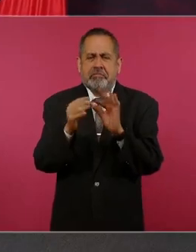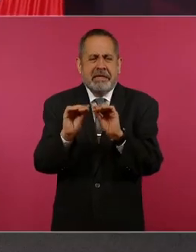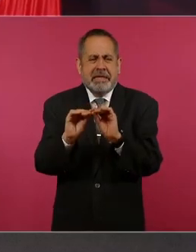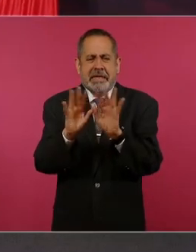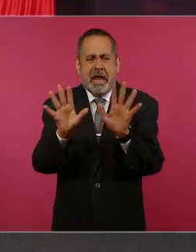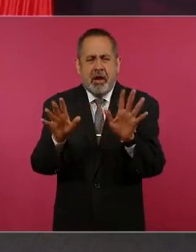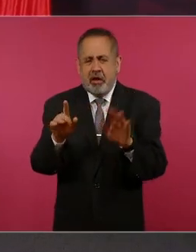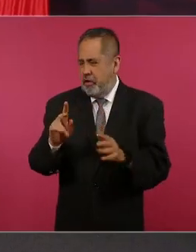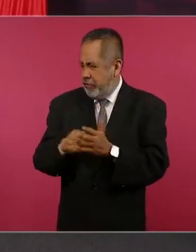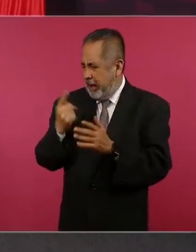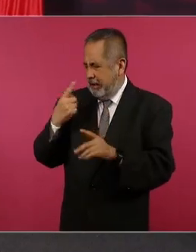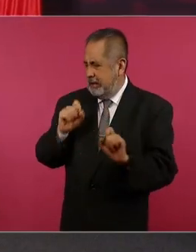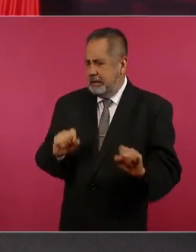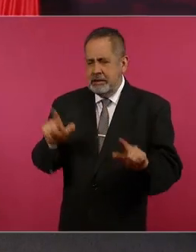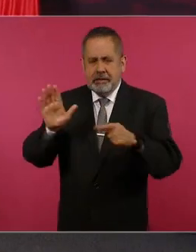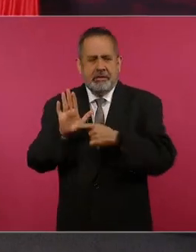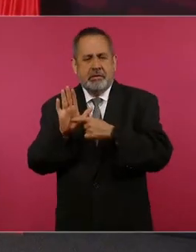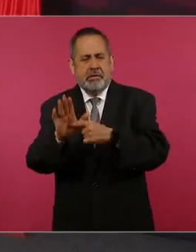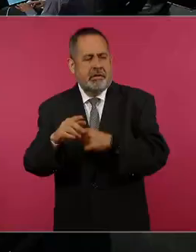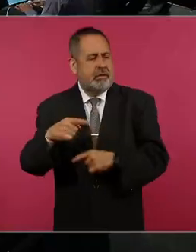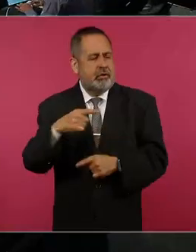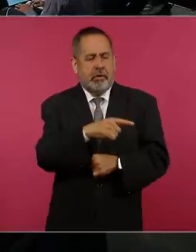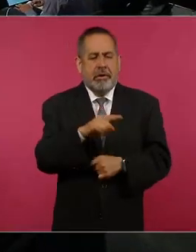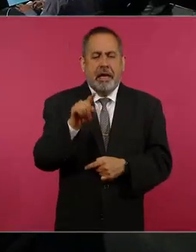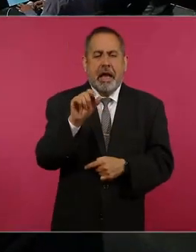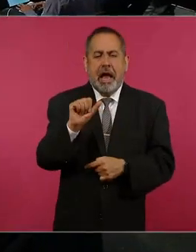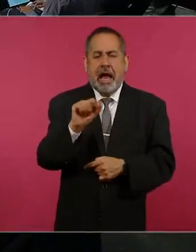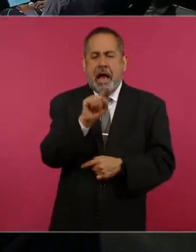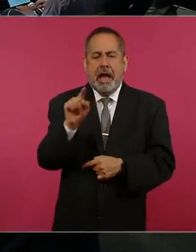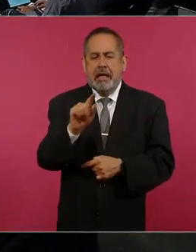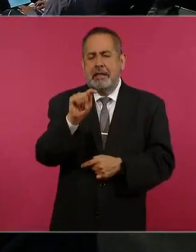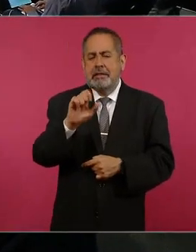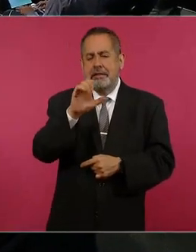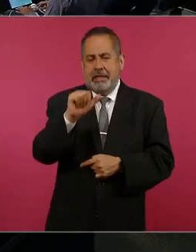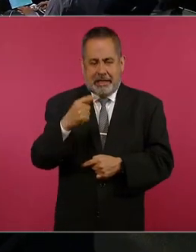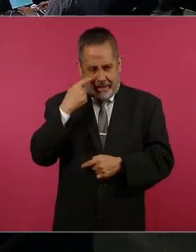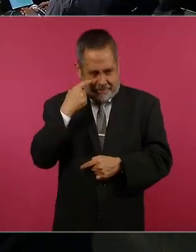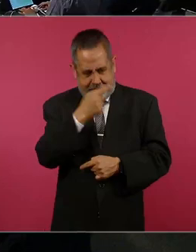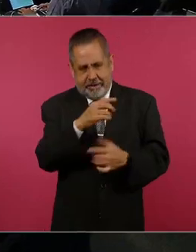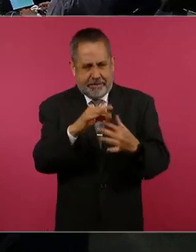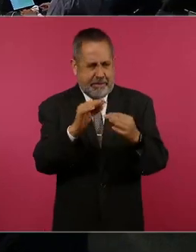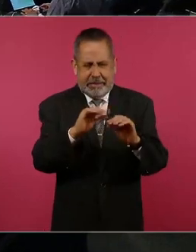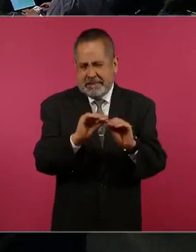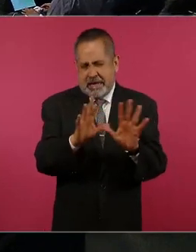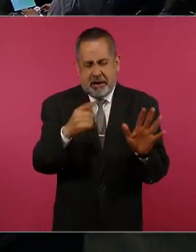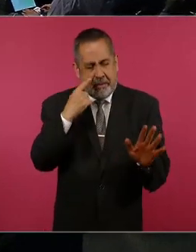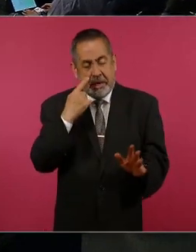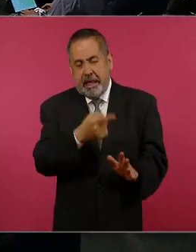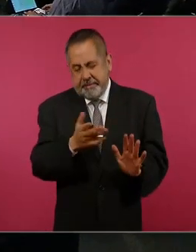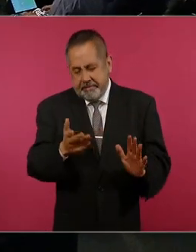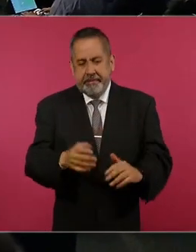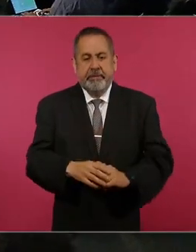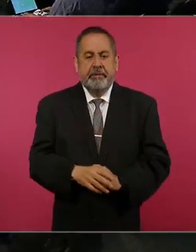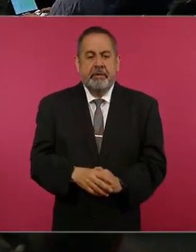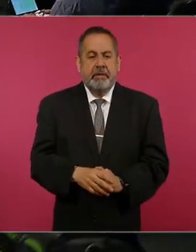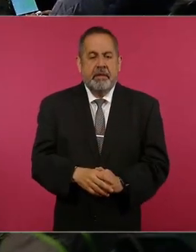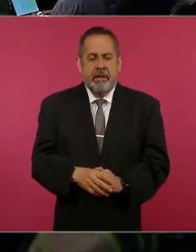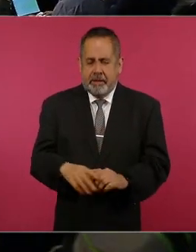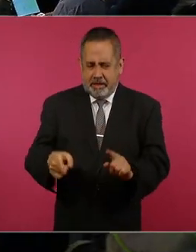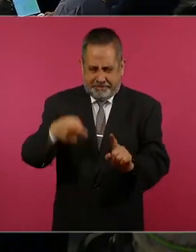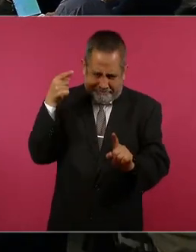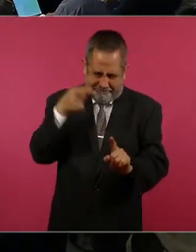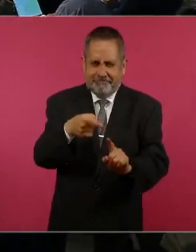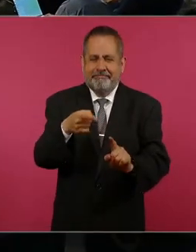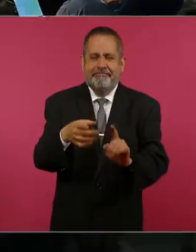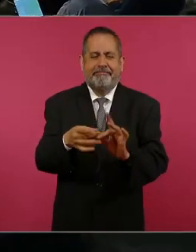lo de Azteca para ir al gran,